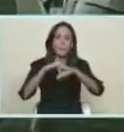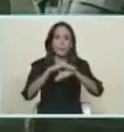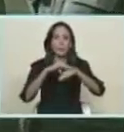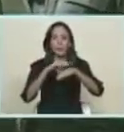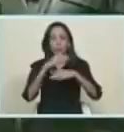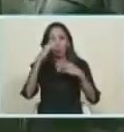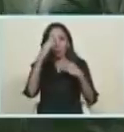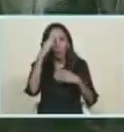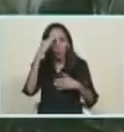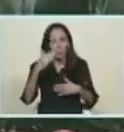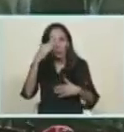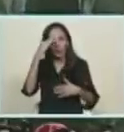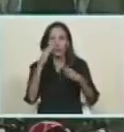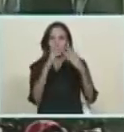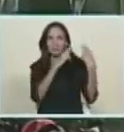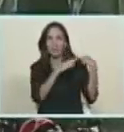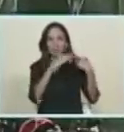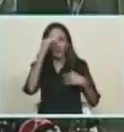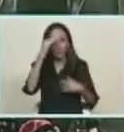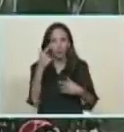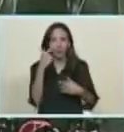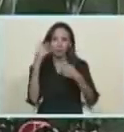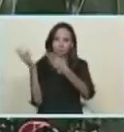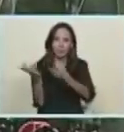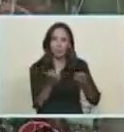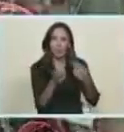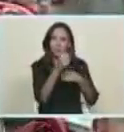Vladimir Padrino López, bienvenido.